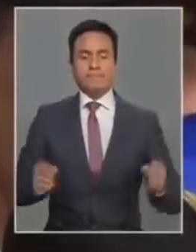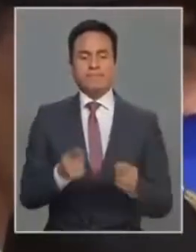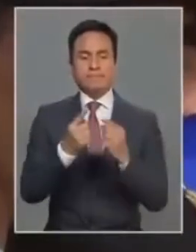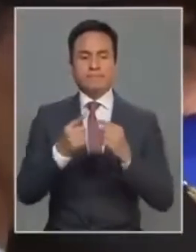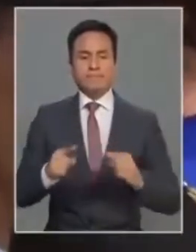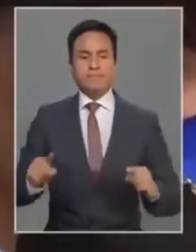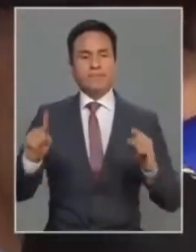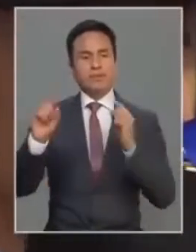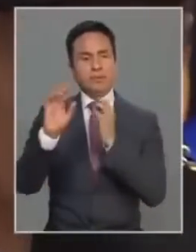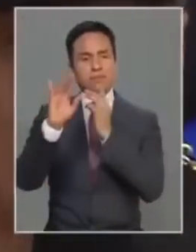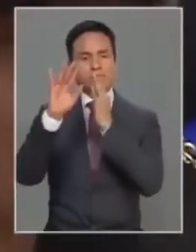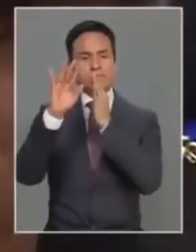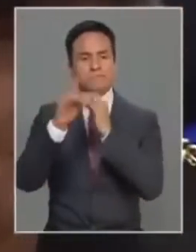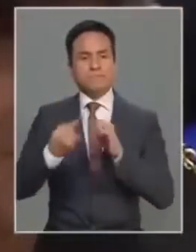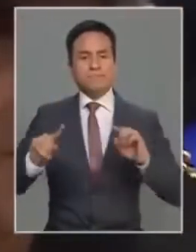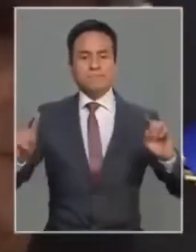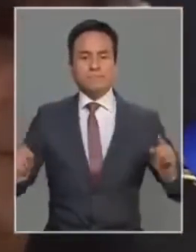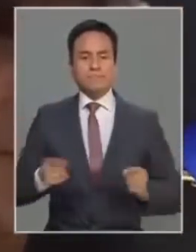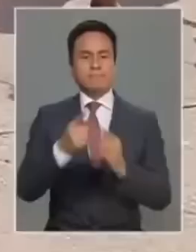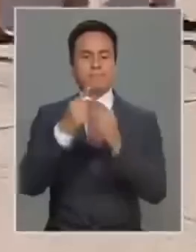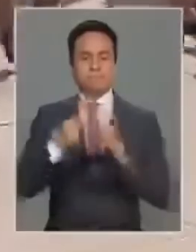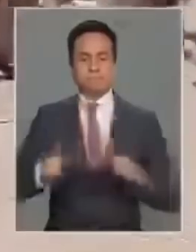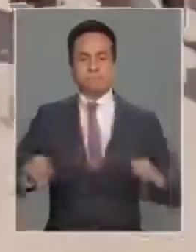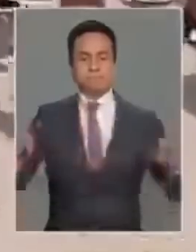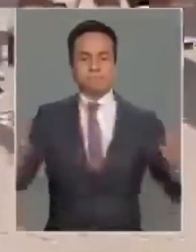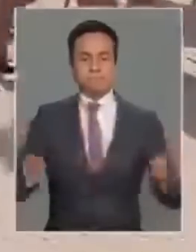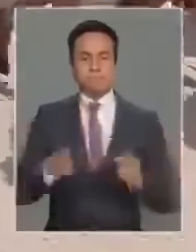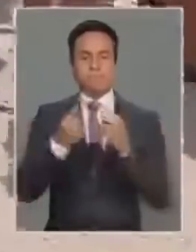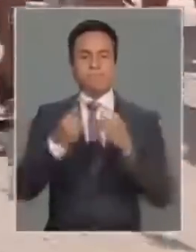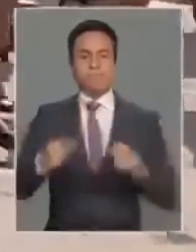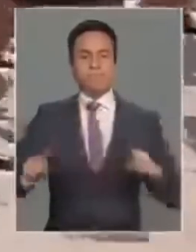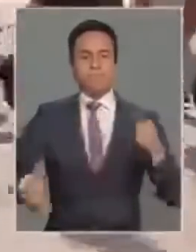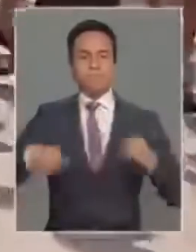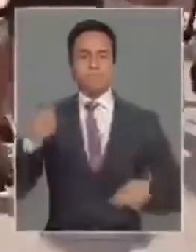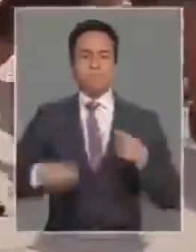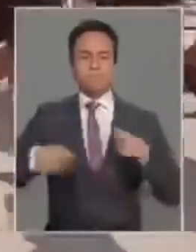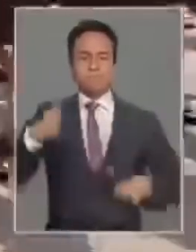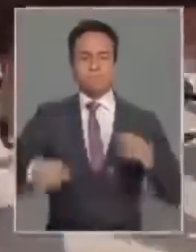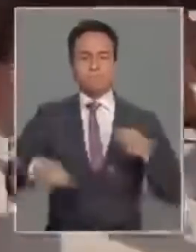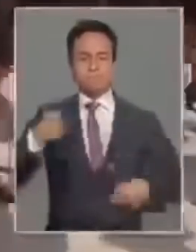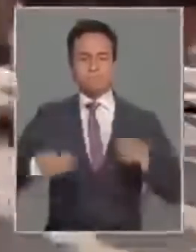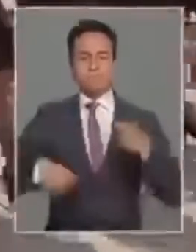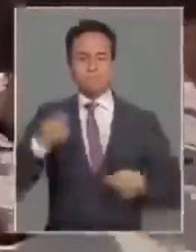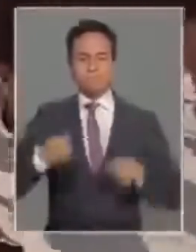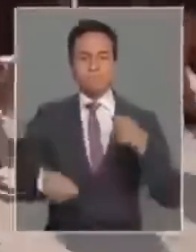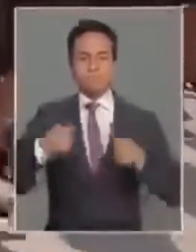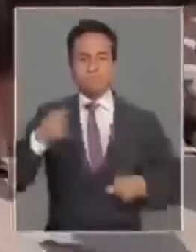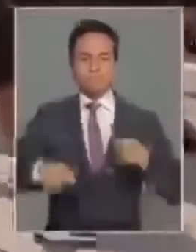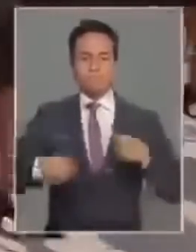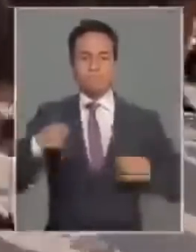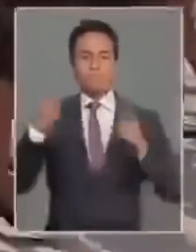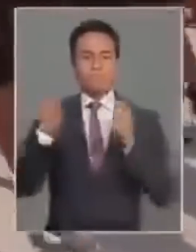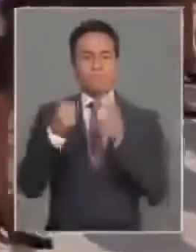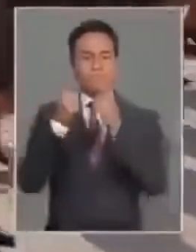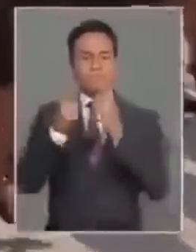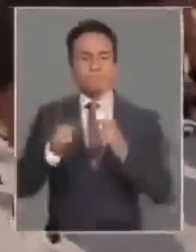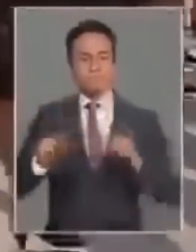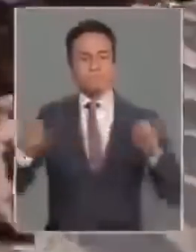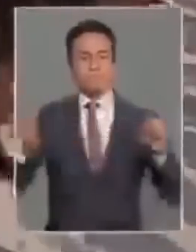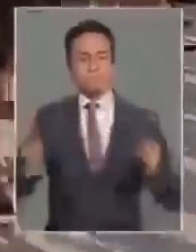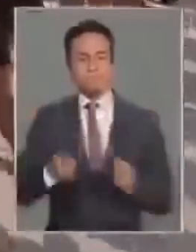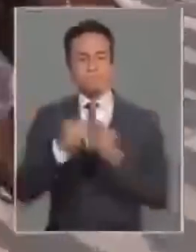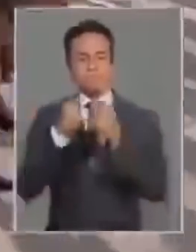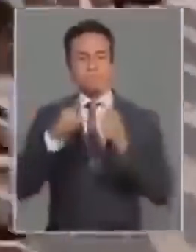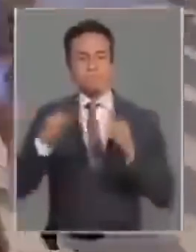Claro que sí. No creo que sea obligación, Nicky, ¿sabes? De pronto sí hay personas que sí querrán hacerlo, pero